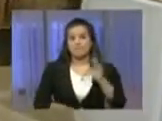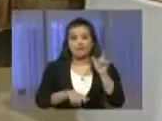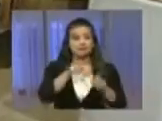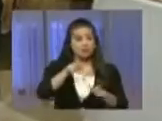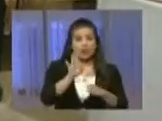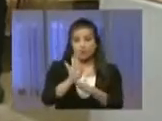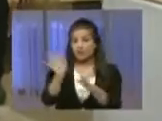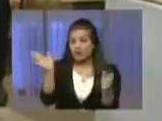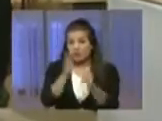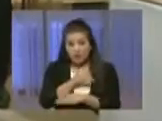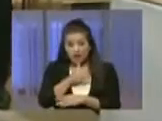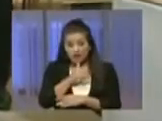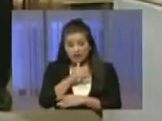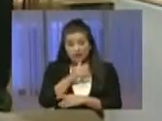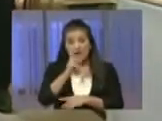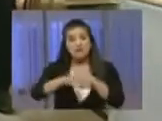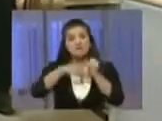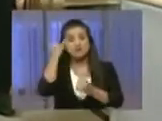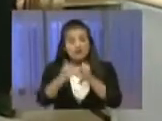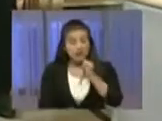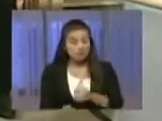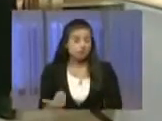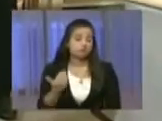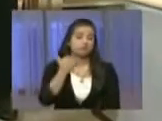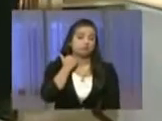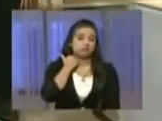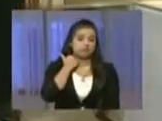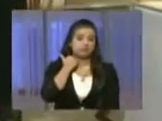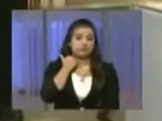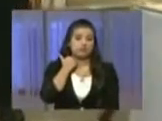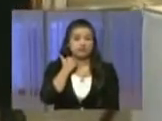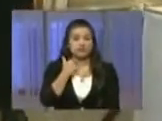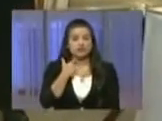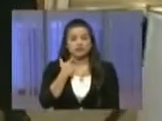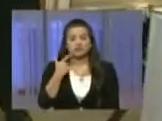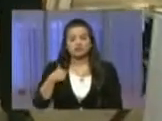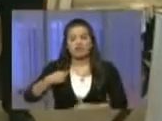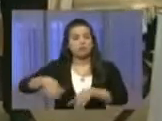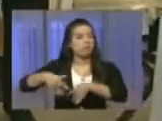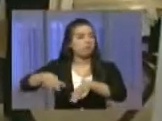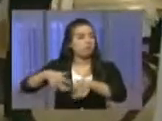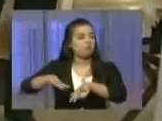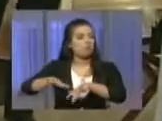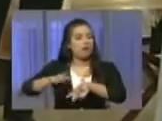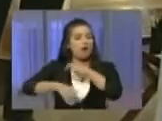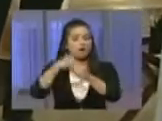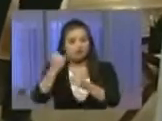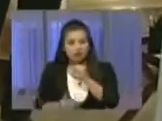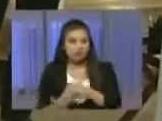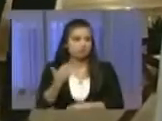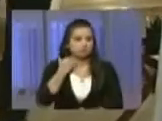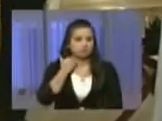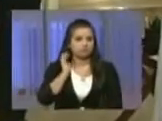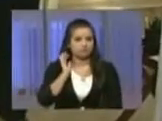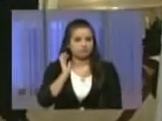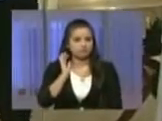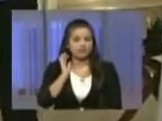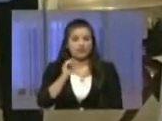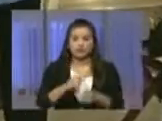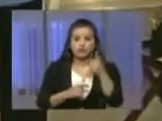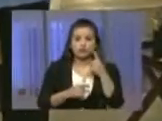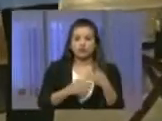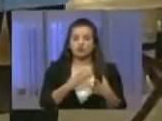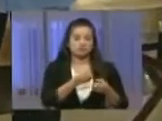que tiene a pedir se queda y nadie sabe lo que